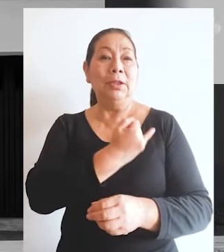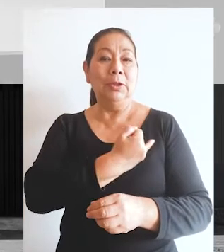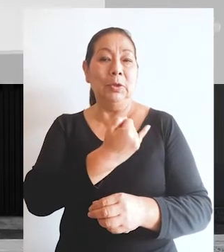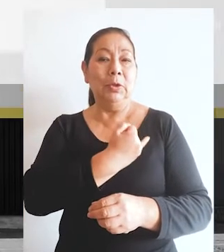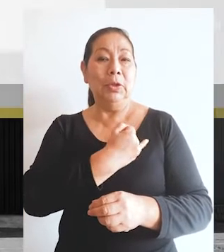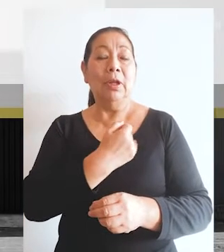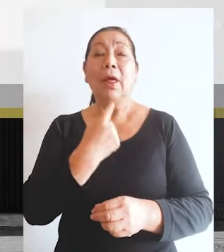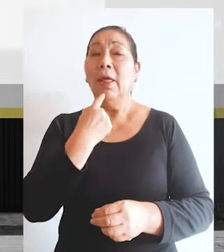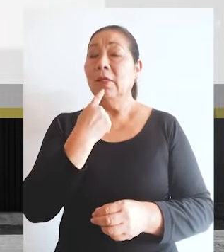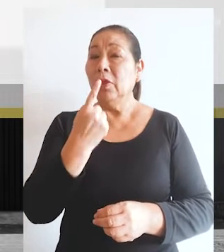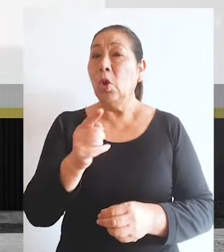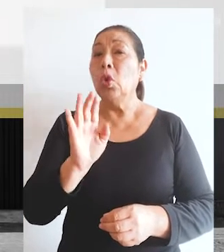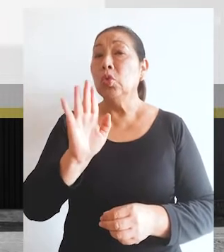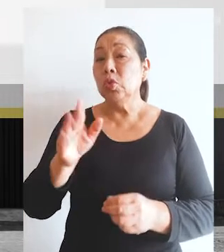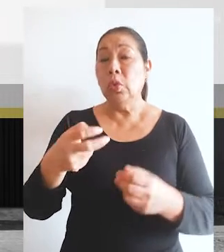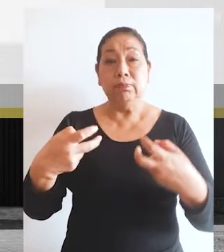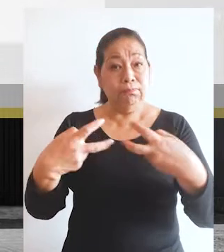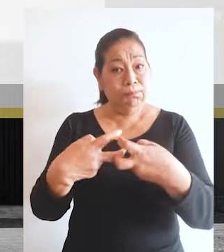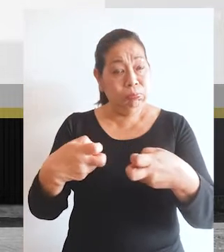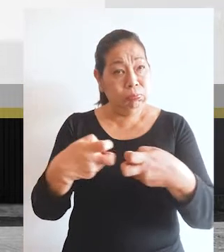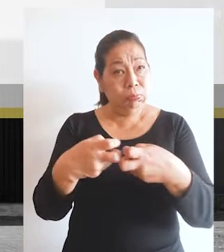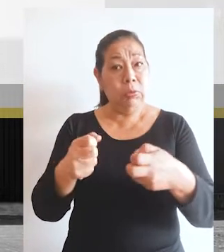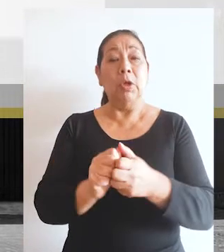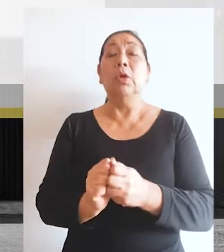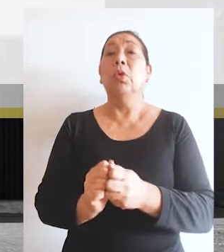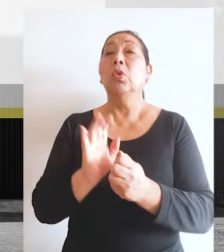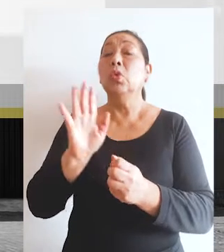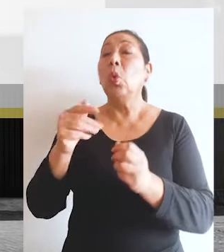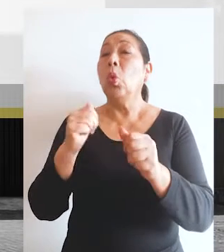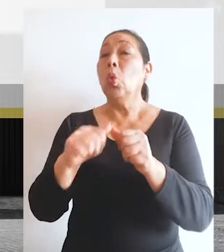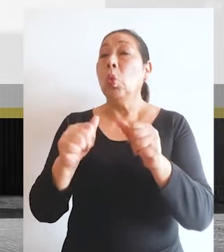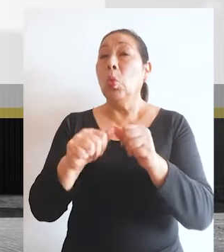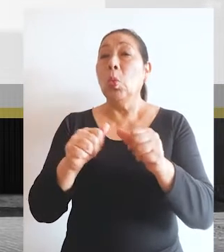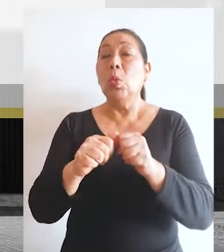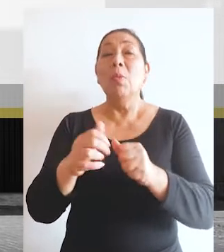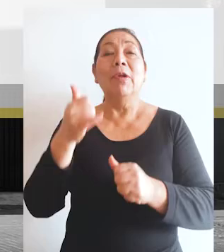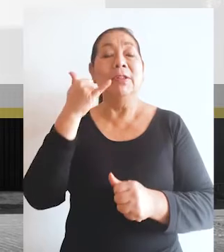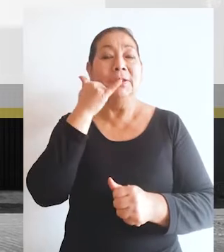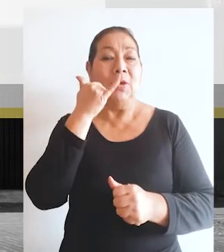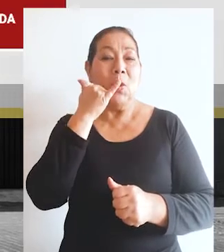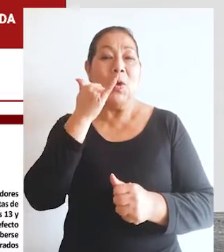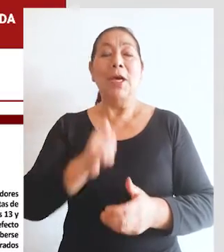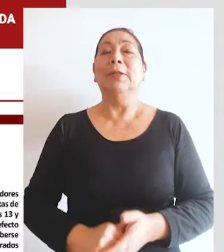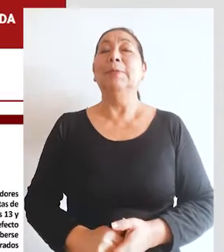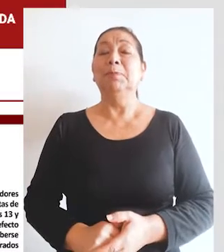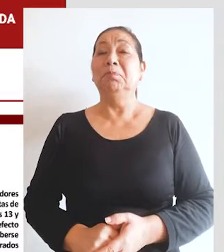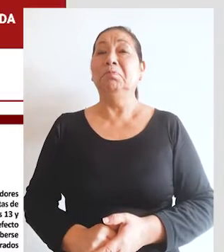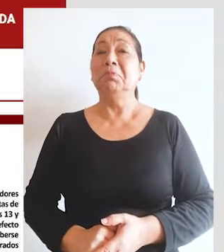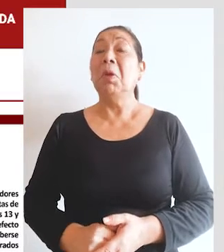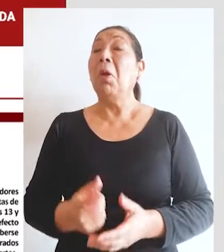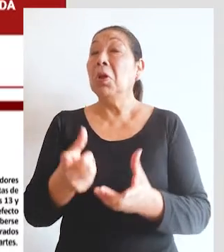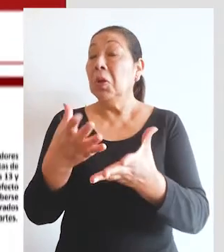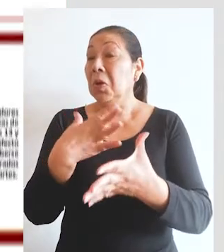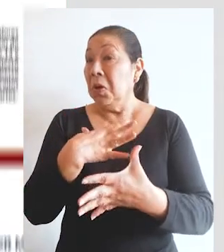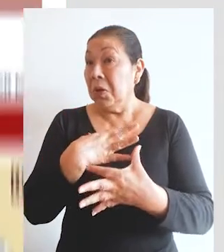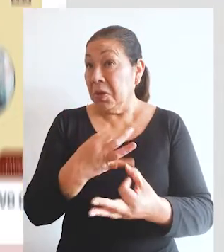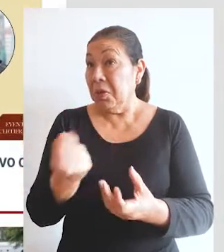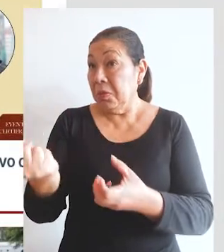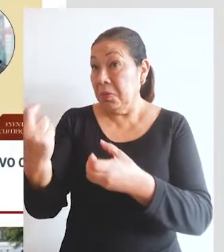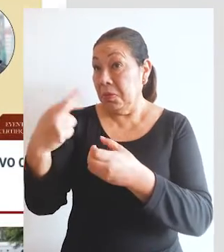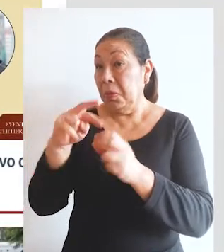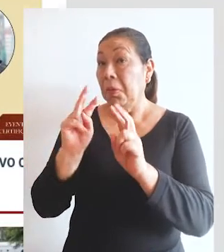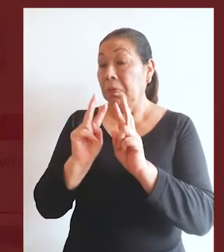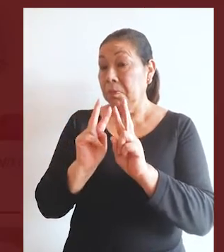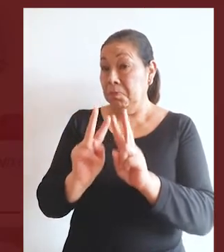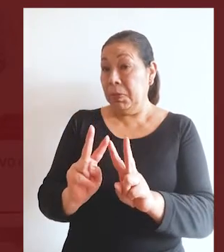institucional, señalando sus correos electrónicos y su número de celular. Los interesados